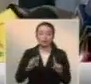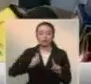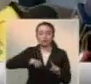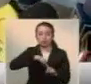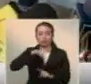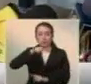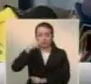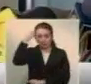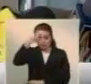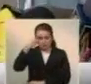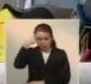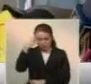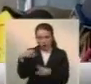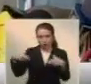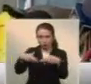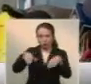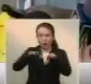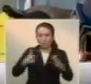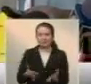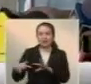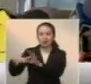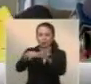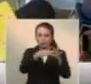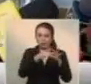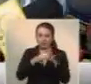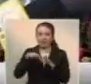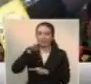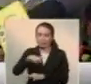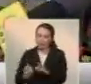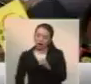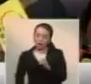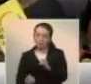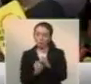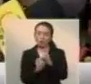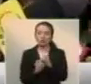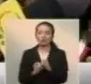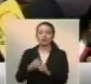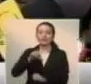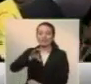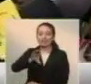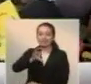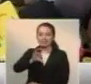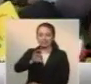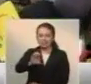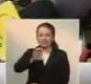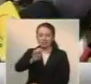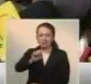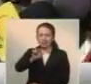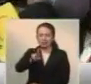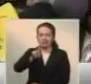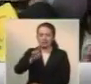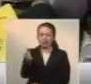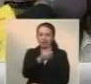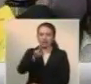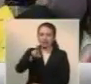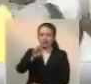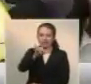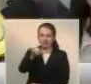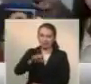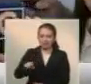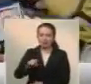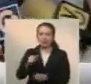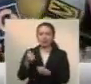un partido de la Mesa de la Unidad, incluso con el apoyo de Julio César Reyes, que fue tu aliado político por varios procesos